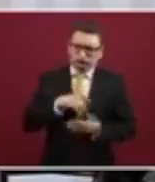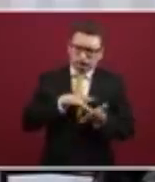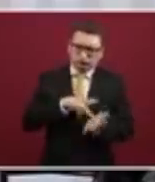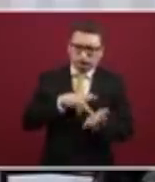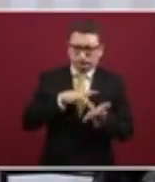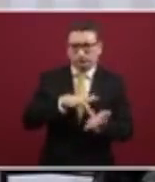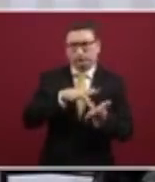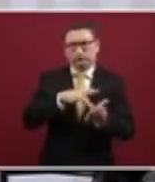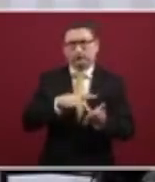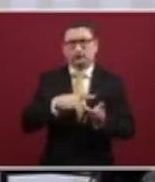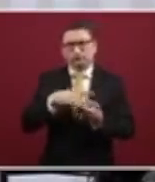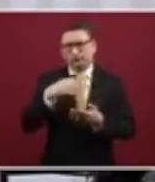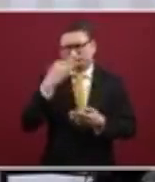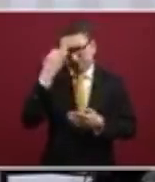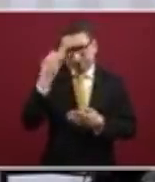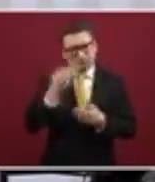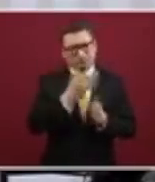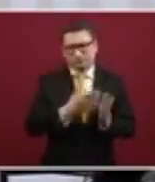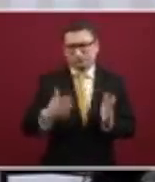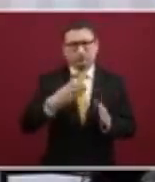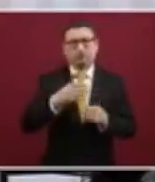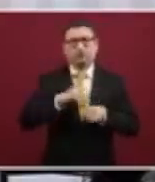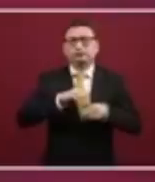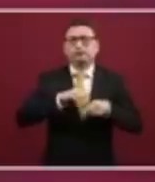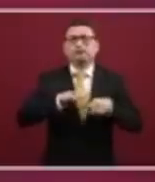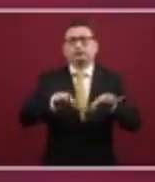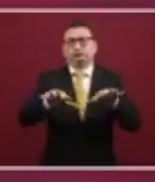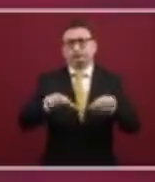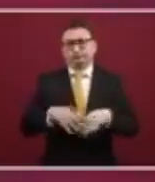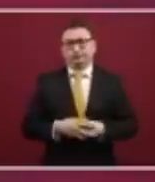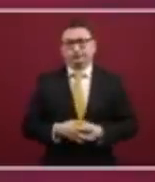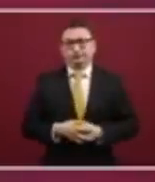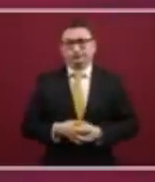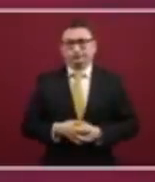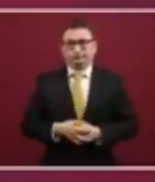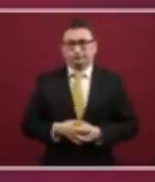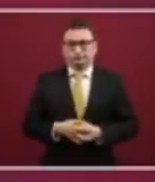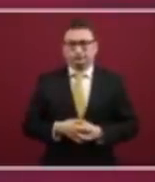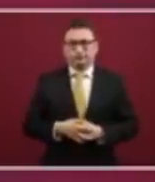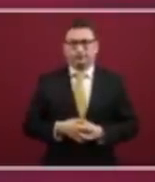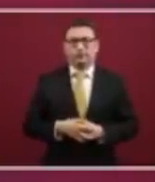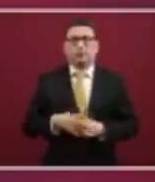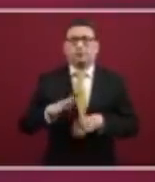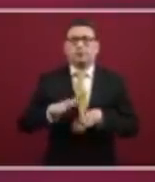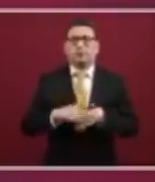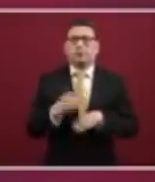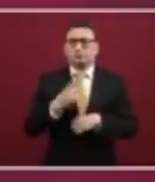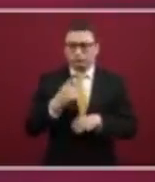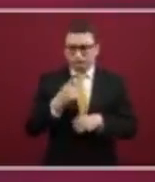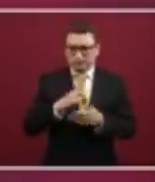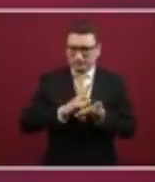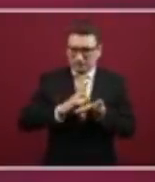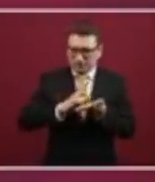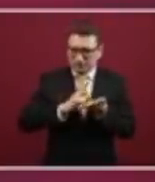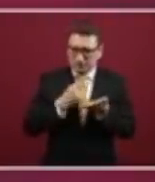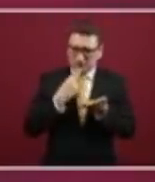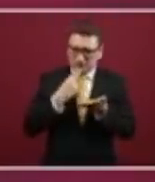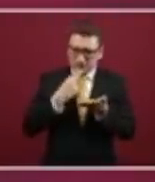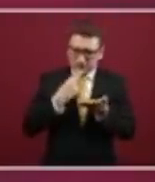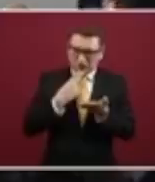oficial a este propósito, porque tenemos que detener el consumo.